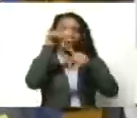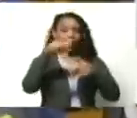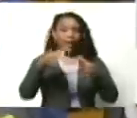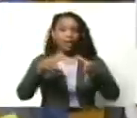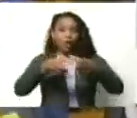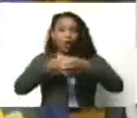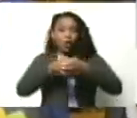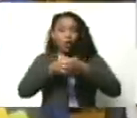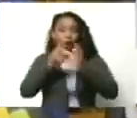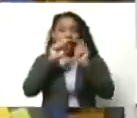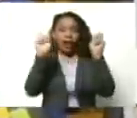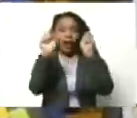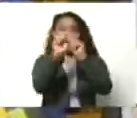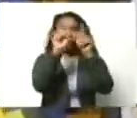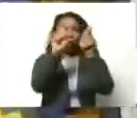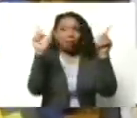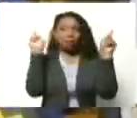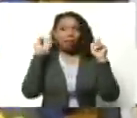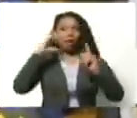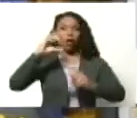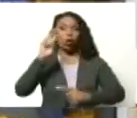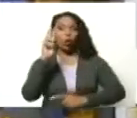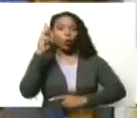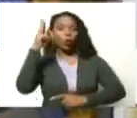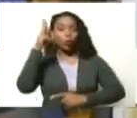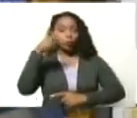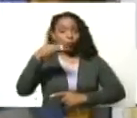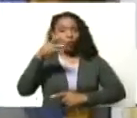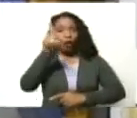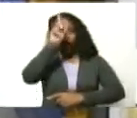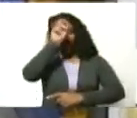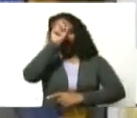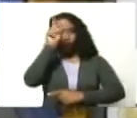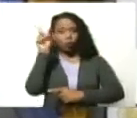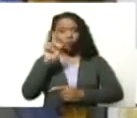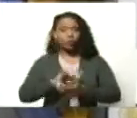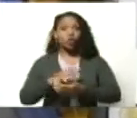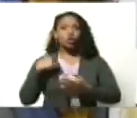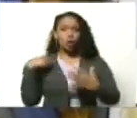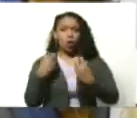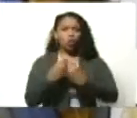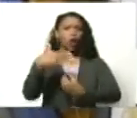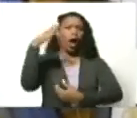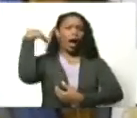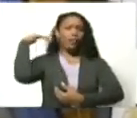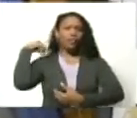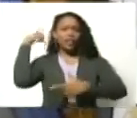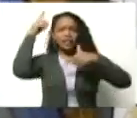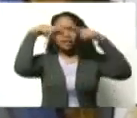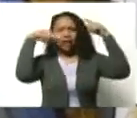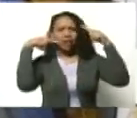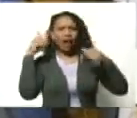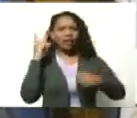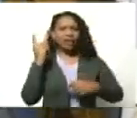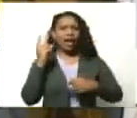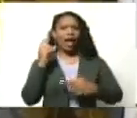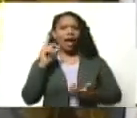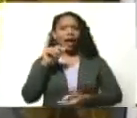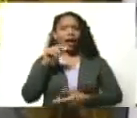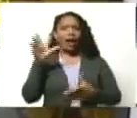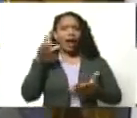del cambio climático. Yo acompañé al comandante Chávez, recuerdo, en la cumbre de Copenhagen